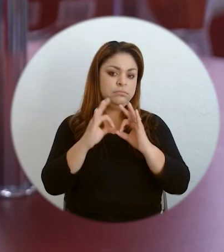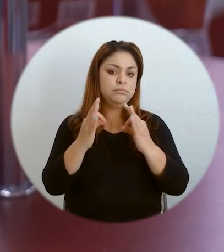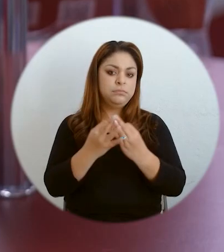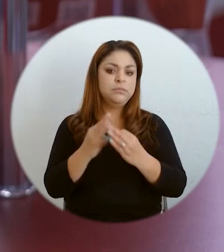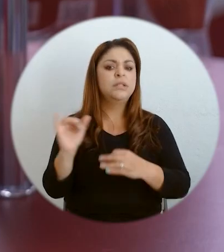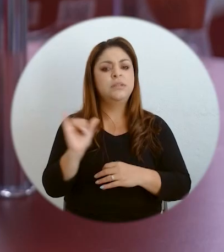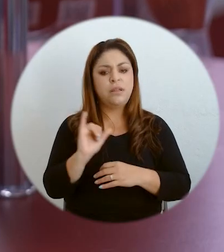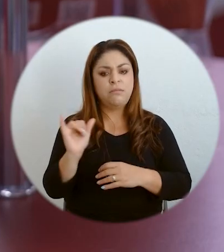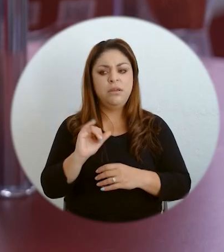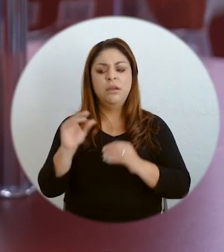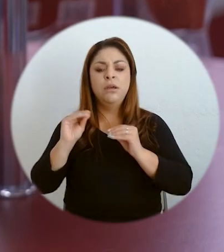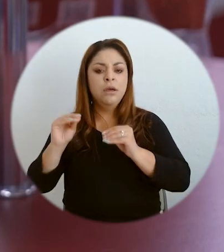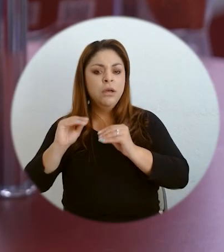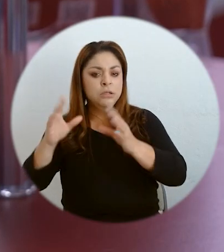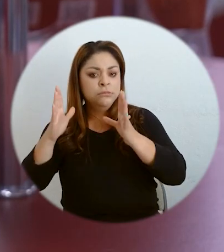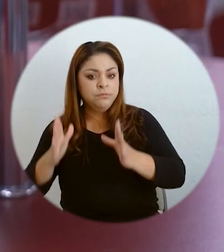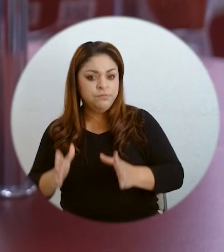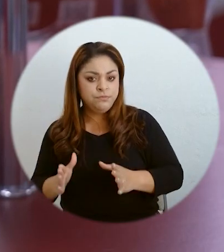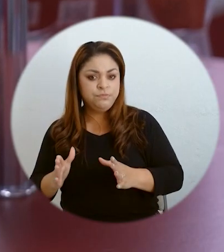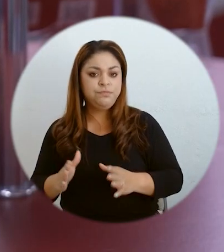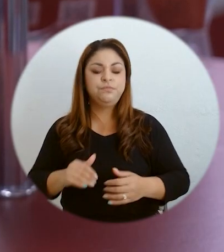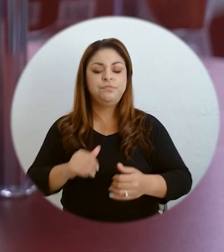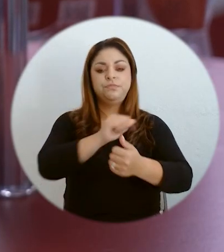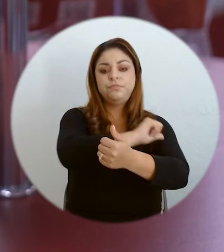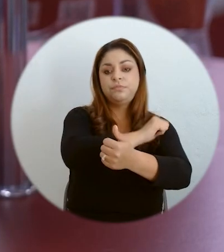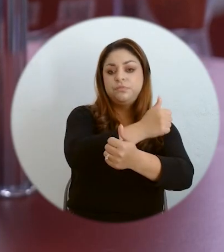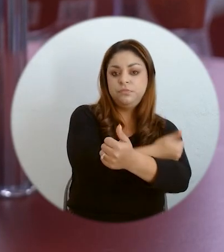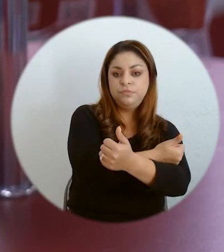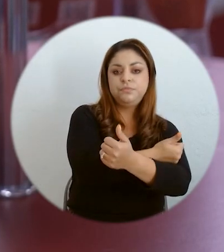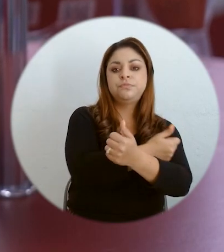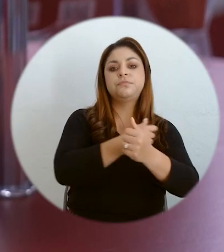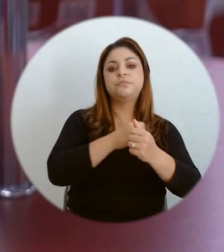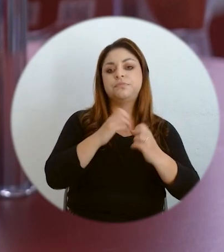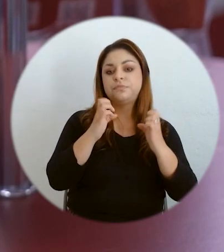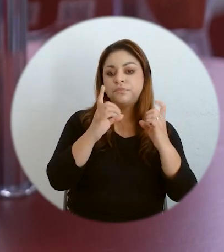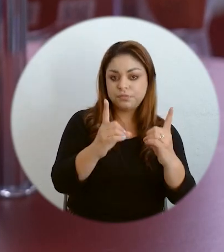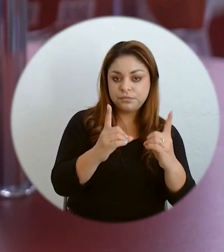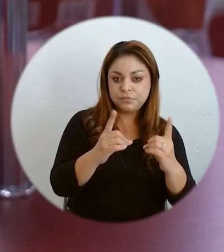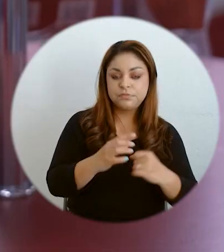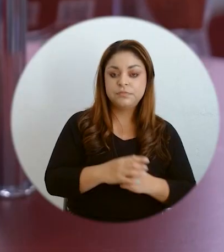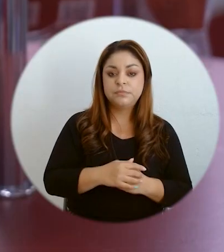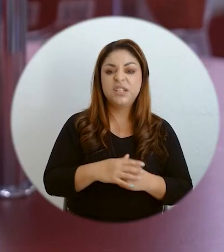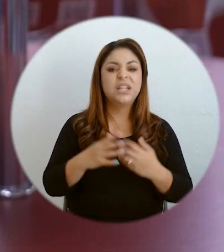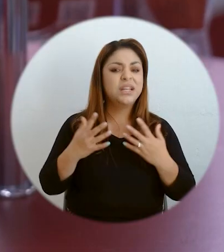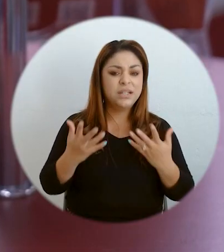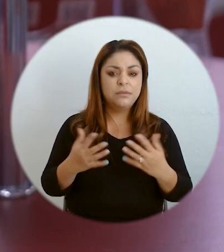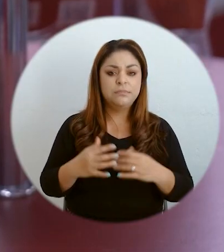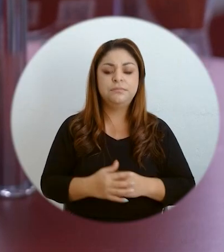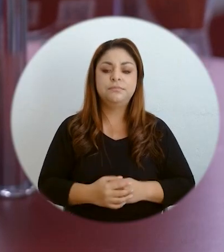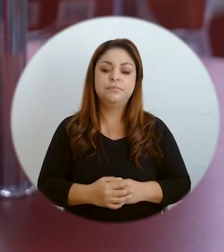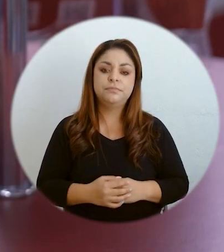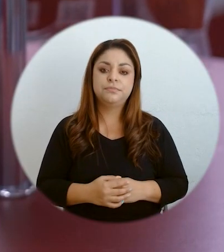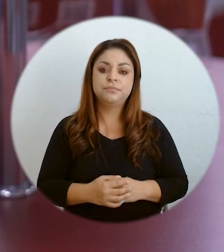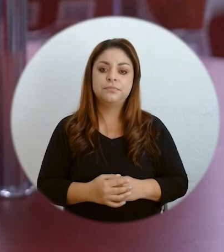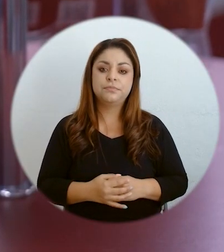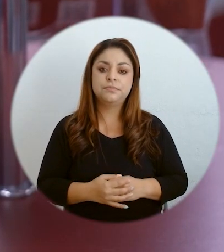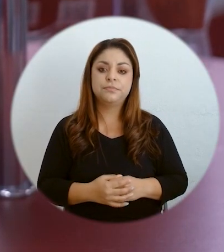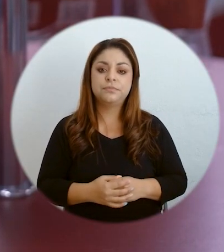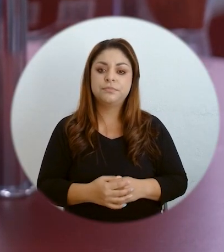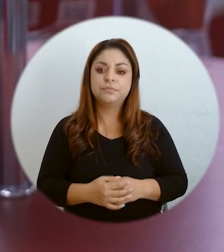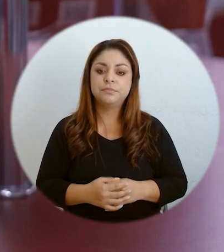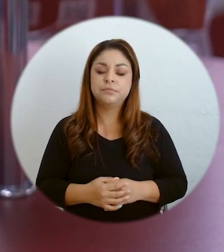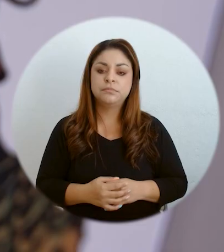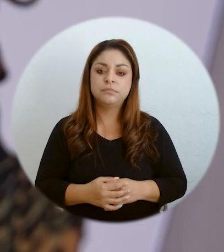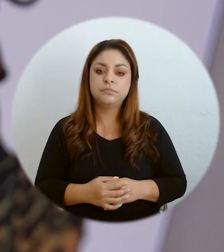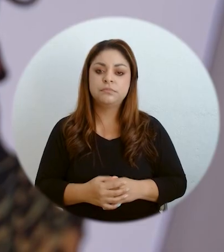familia, sino también educadores, autoridades educativas, a que se